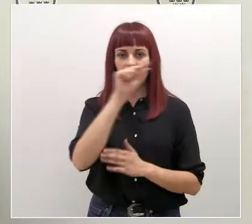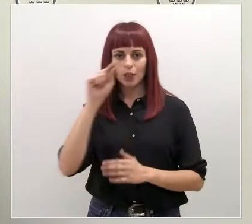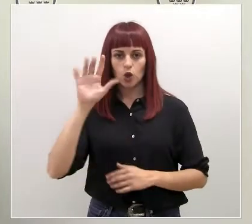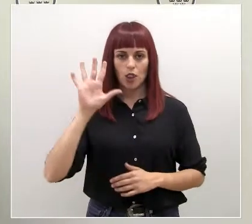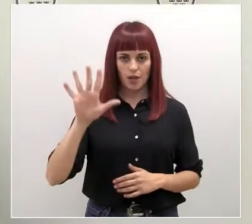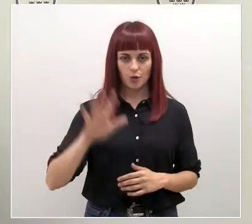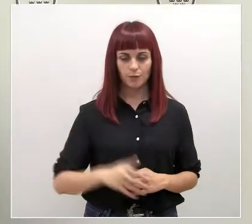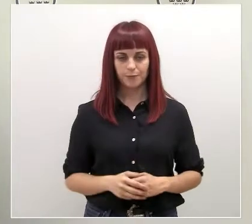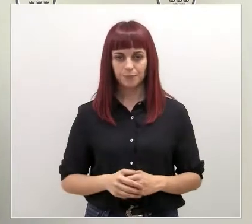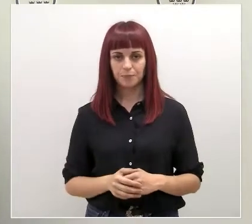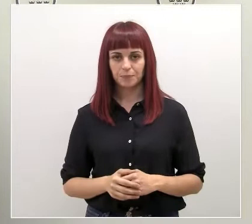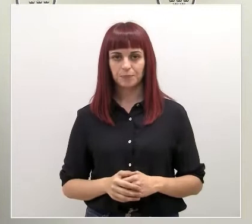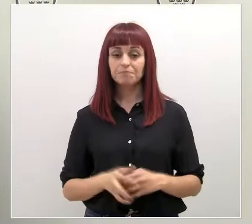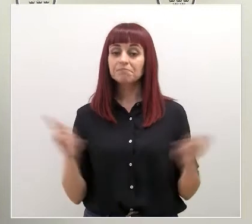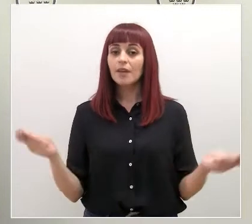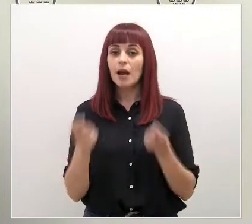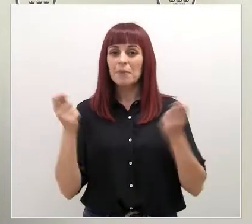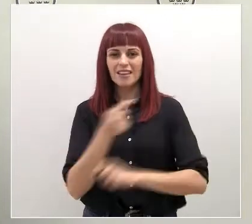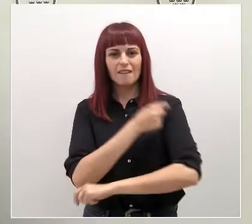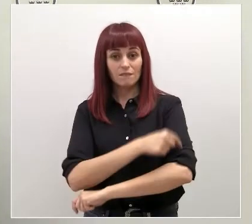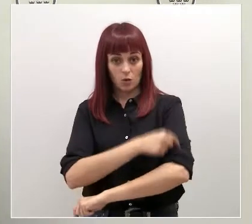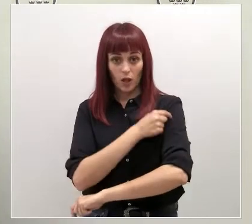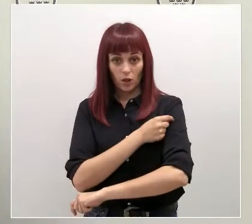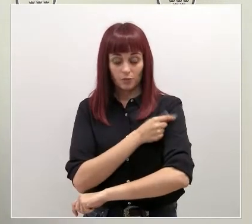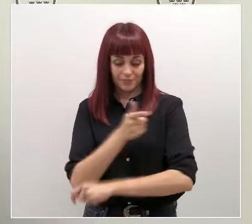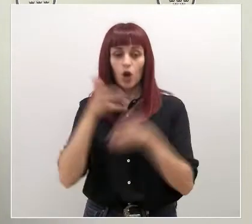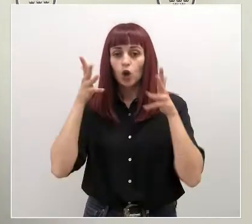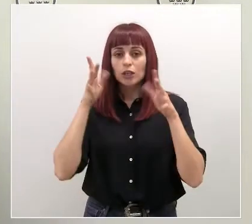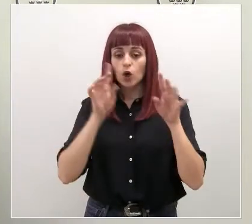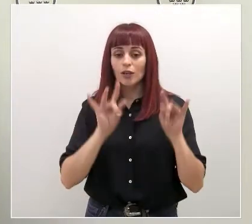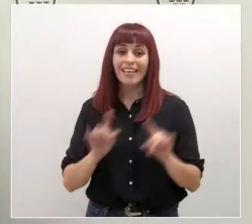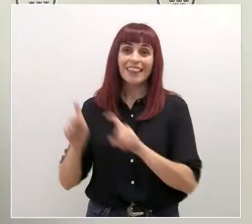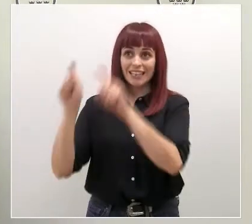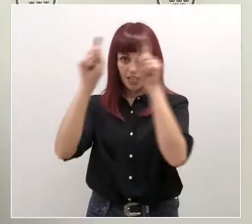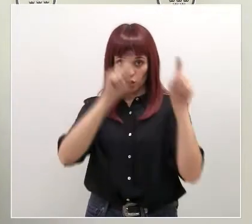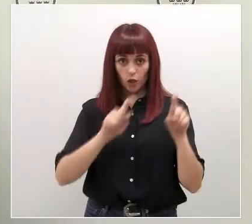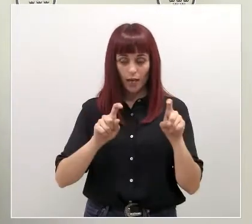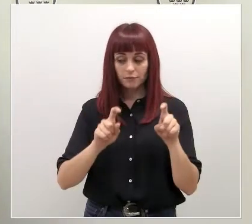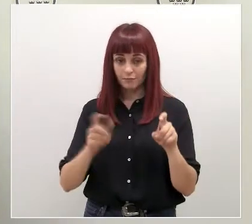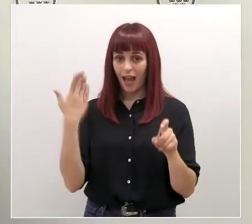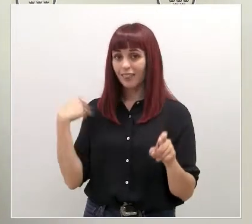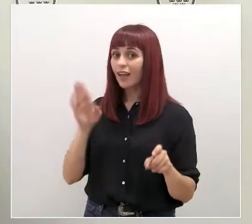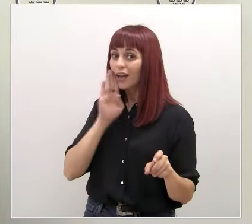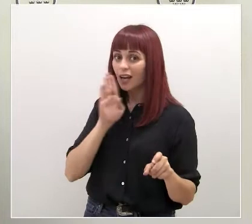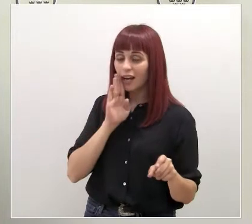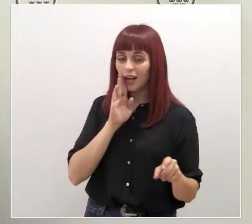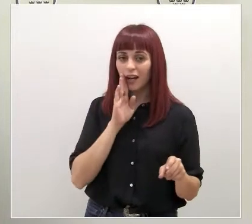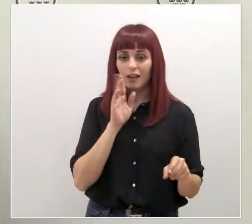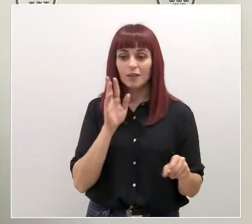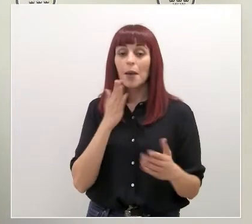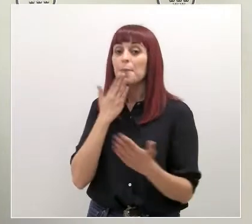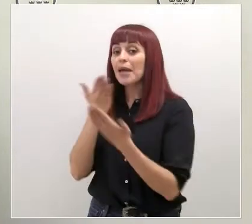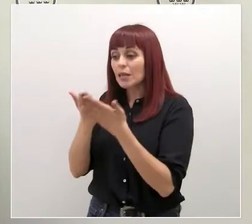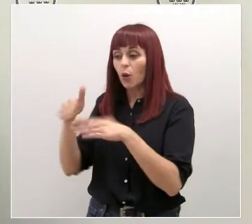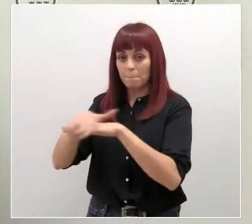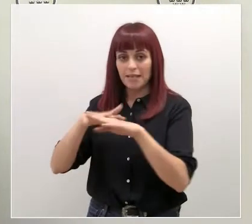1.140.105. Respecto a la campaña de vacunación, en el Consejo Interterritorial al que antes me he referido, pedimos al